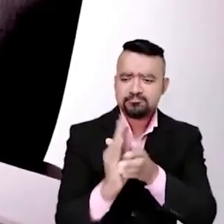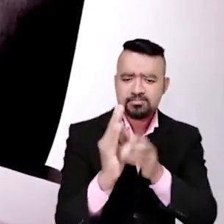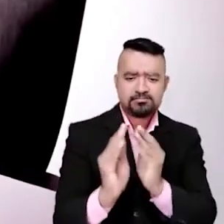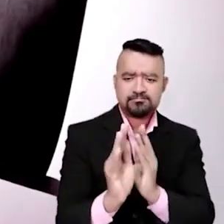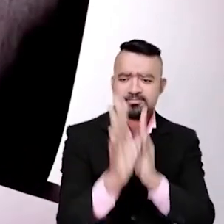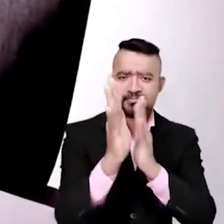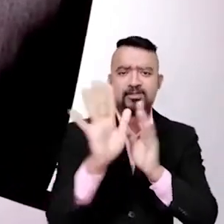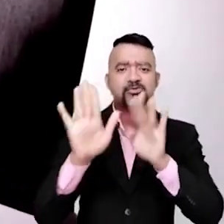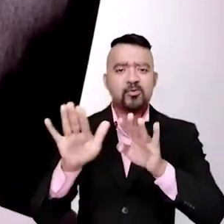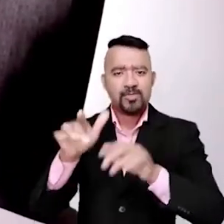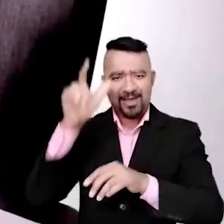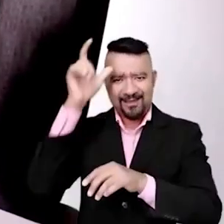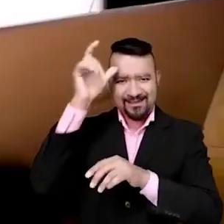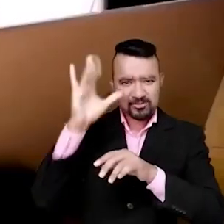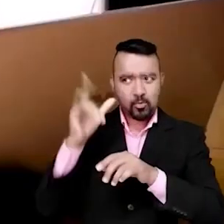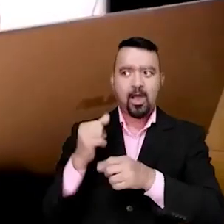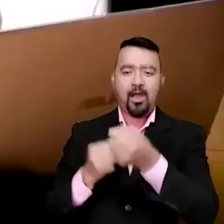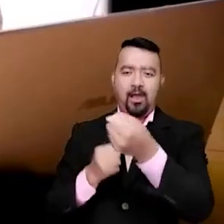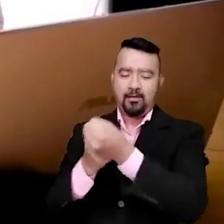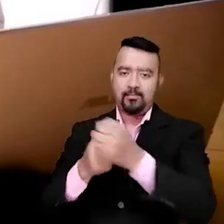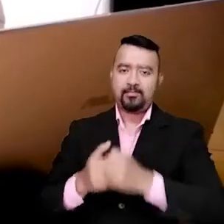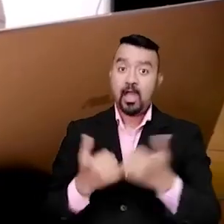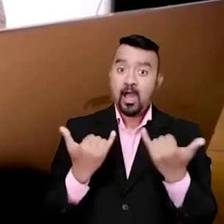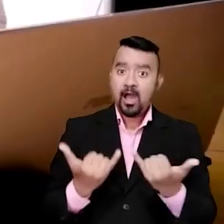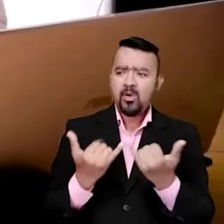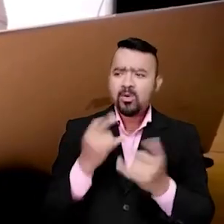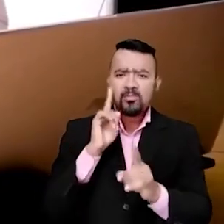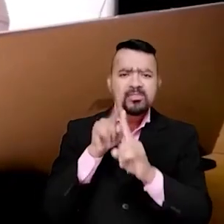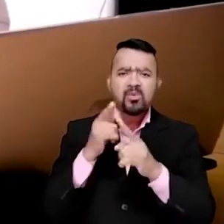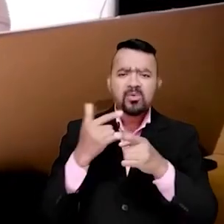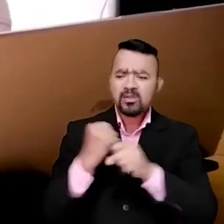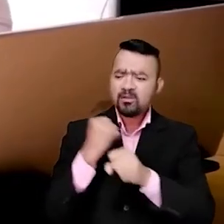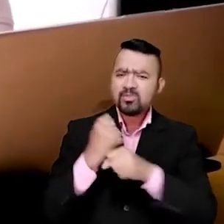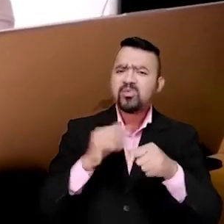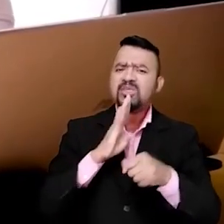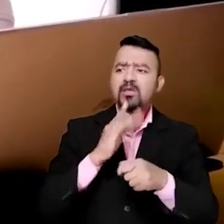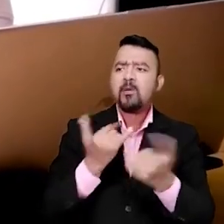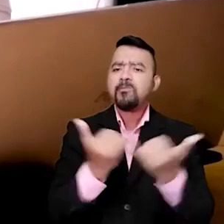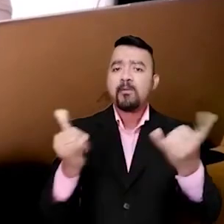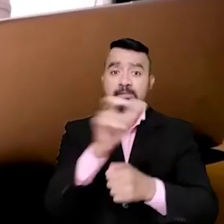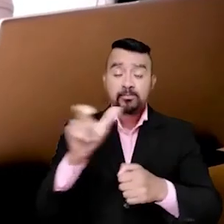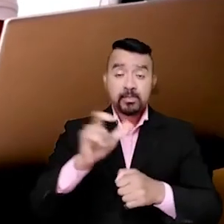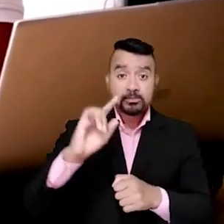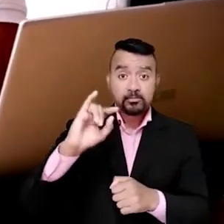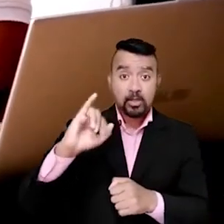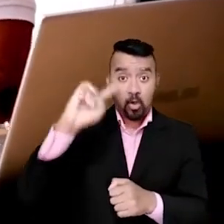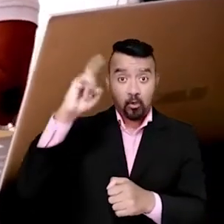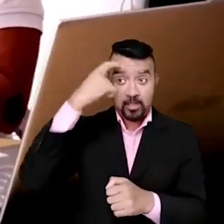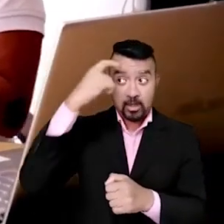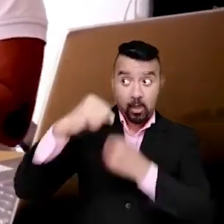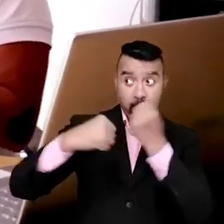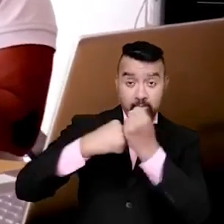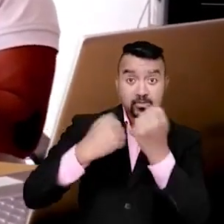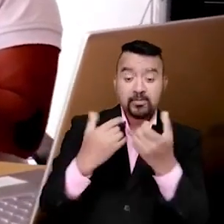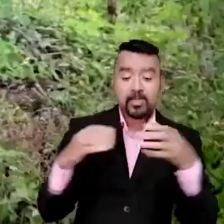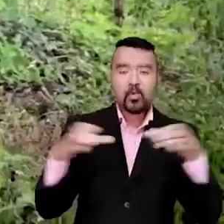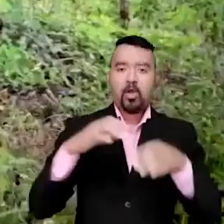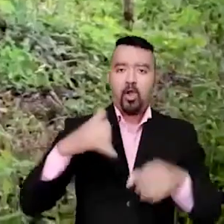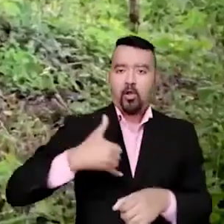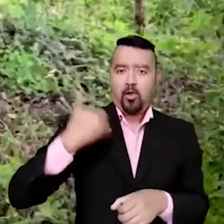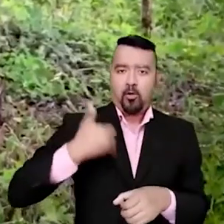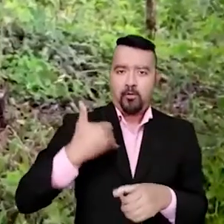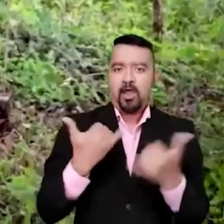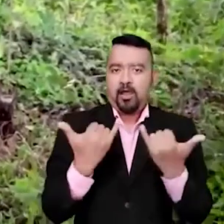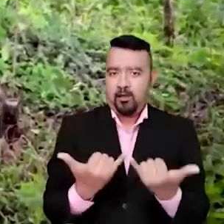Nosotros somos beneficiarios del programa de generación de empleo joven del gobierno nacional y eso ha sido una ayuda